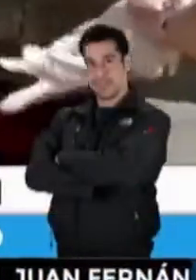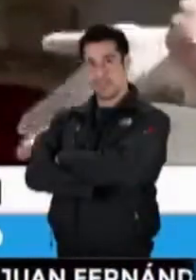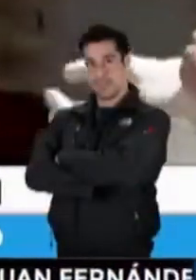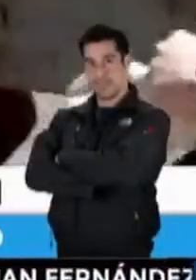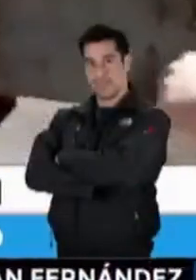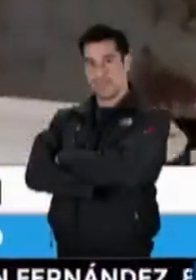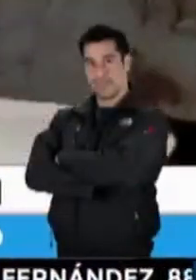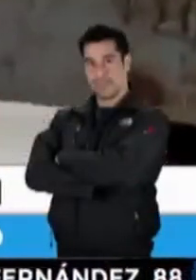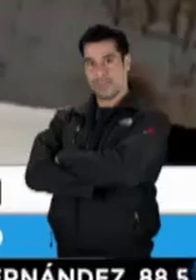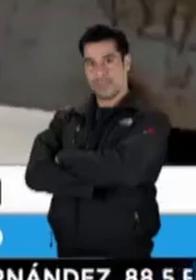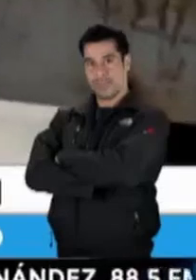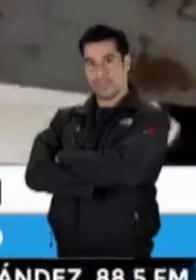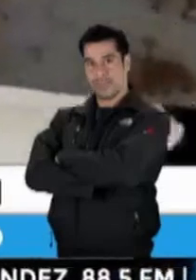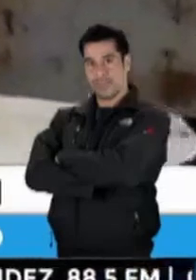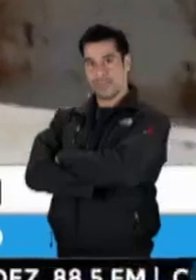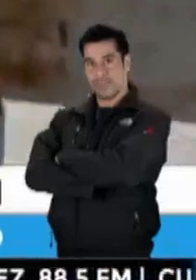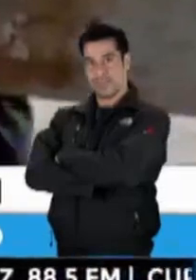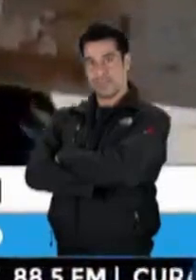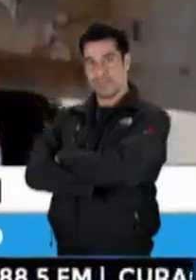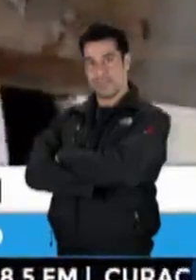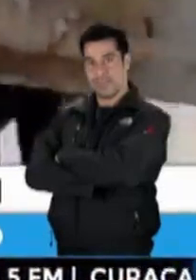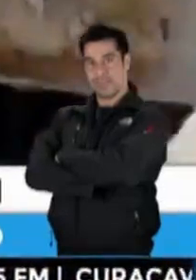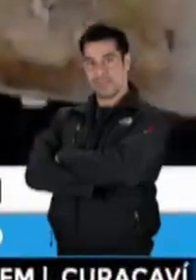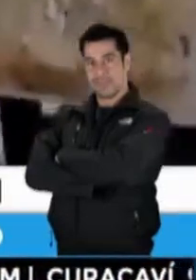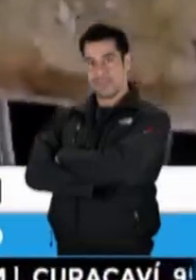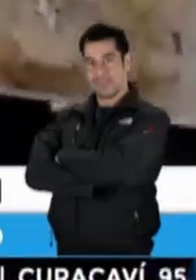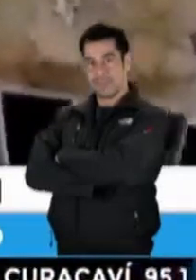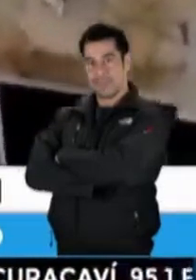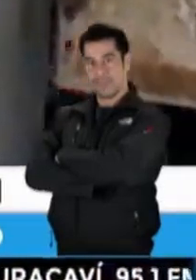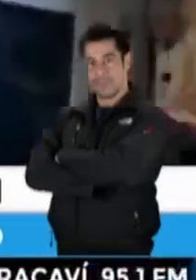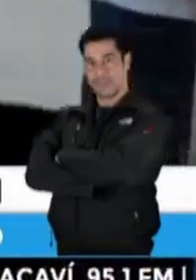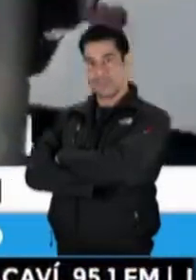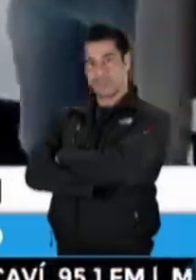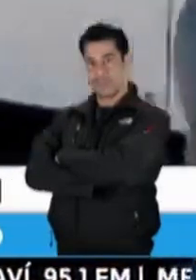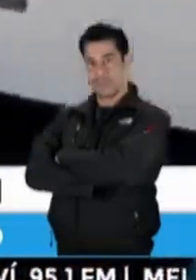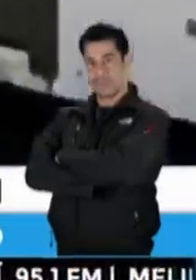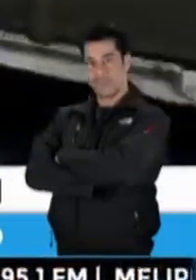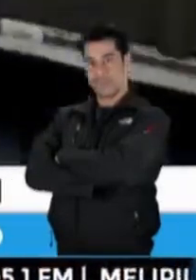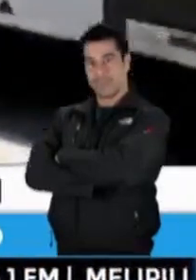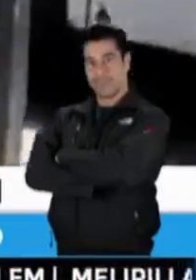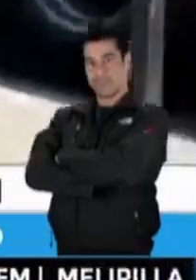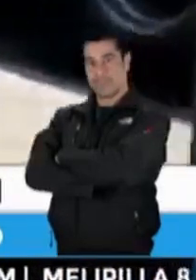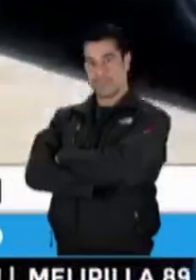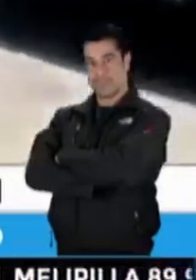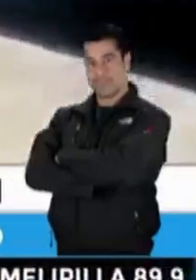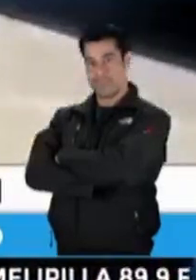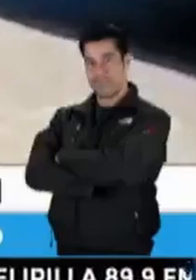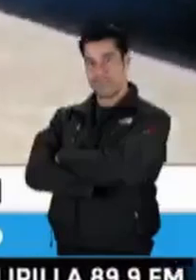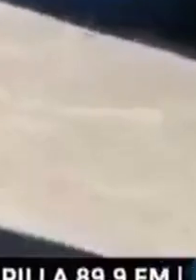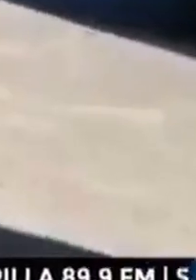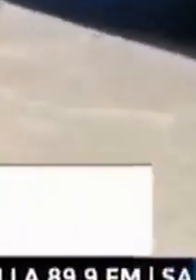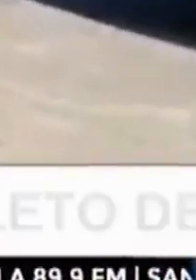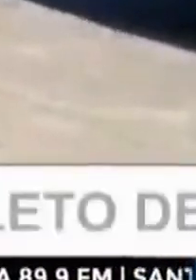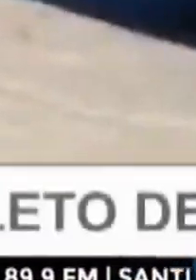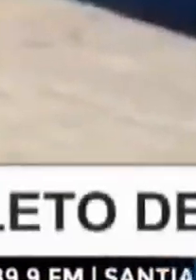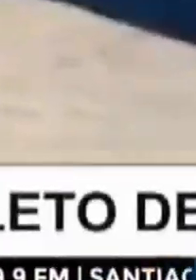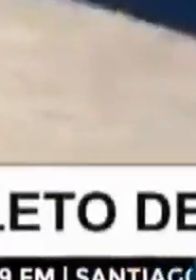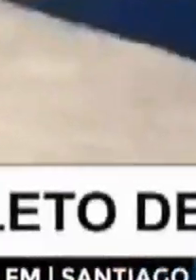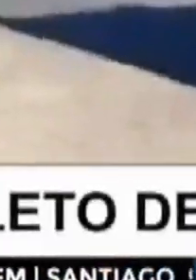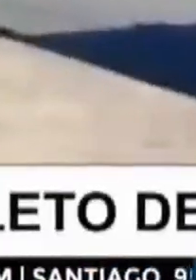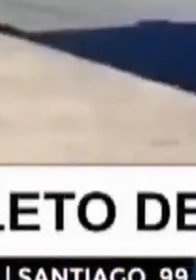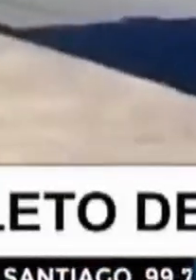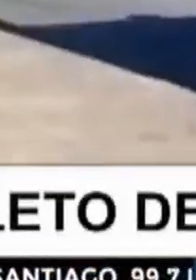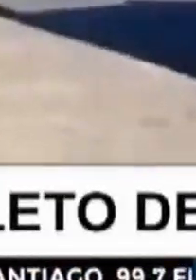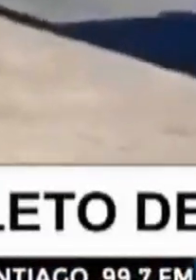de la subcomisaría Recoleta Sur, confirmó que se trataba del mismo caso. Manifiesta que estaban en una fiesta clandestina, ellos salen